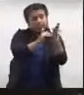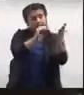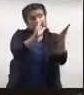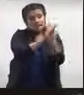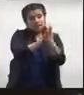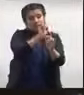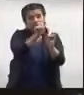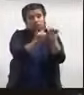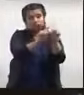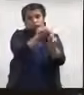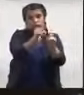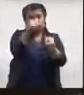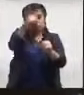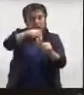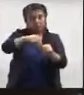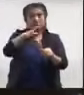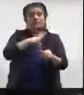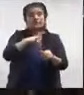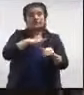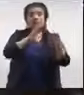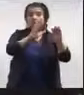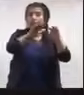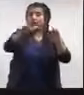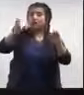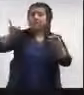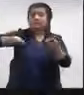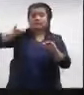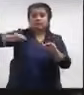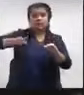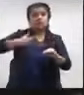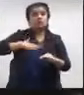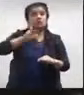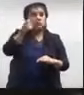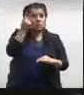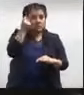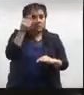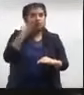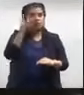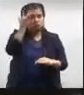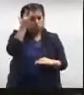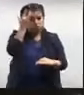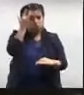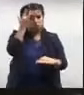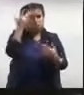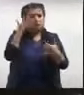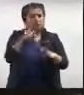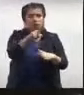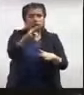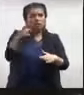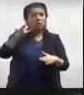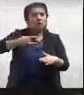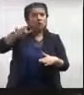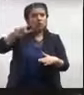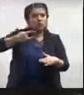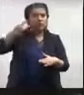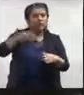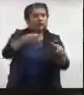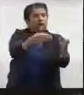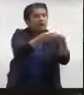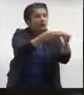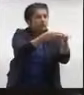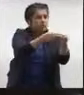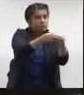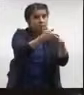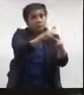cabo. Compañeros, yo entiendo, yo sé que les surge algunos grupos,